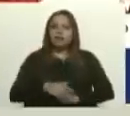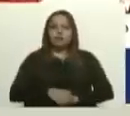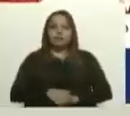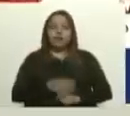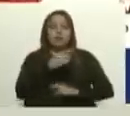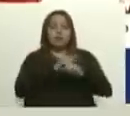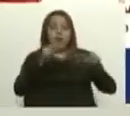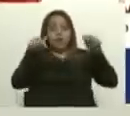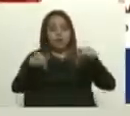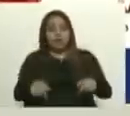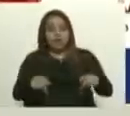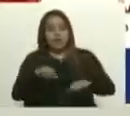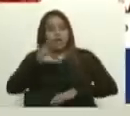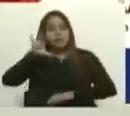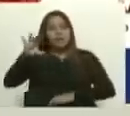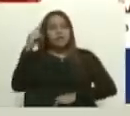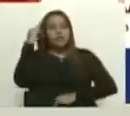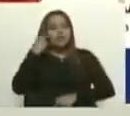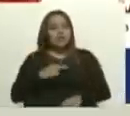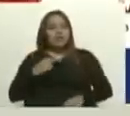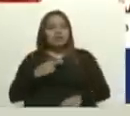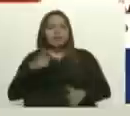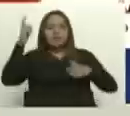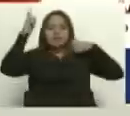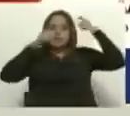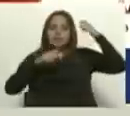desde aquí, desde la patria de Bolívar y de Chávez,